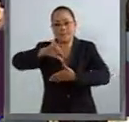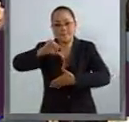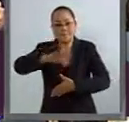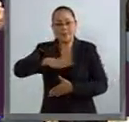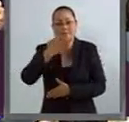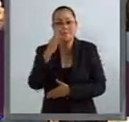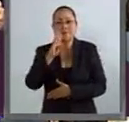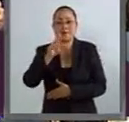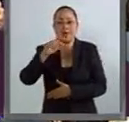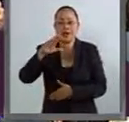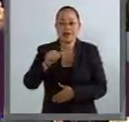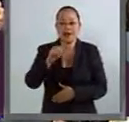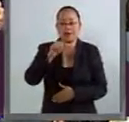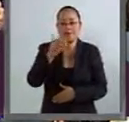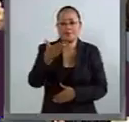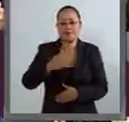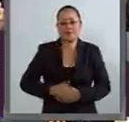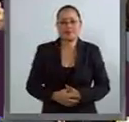Ruiz.